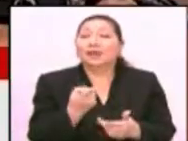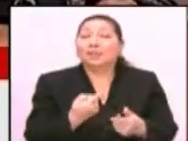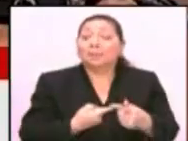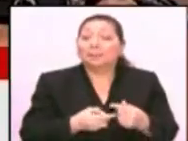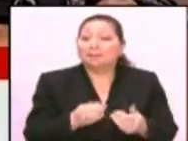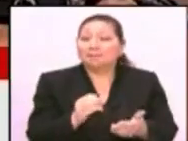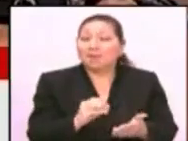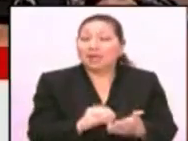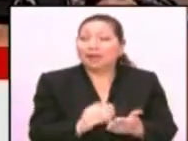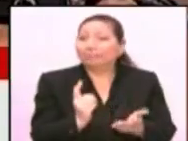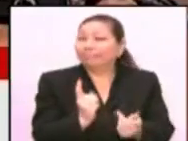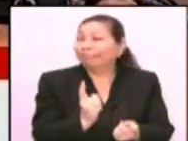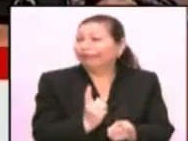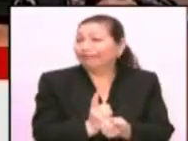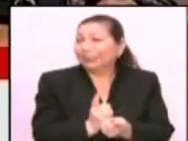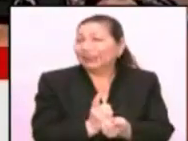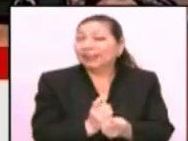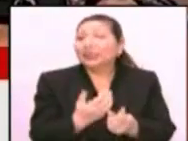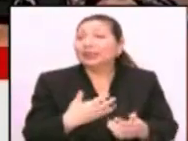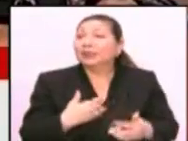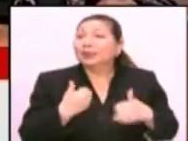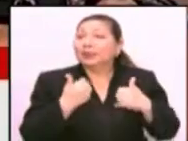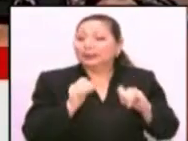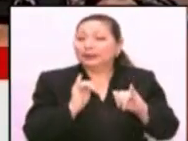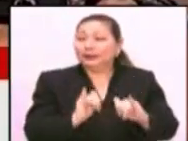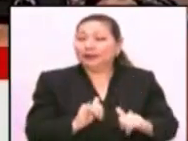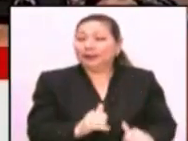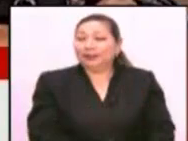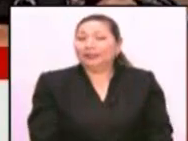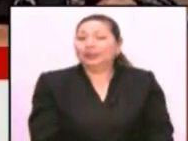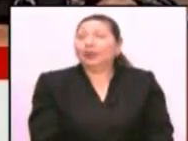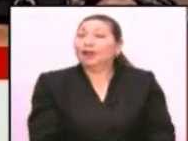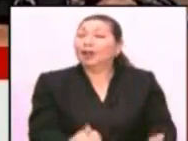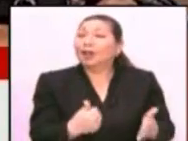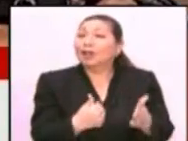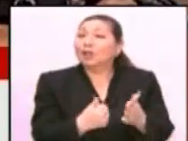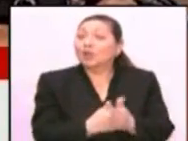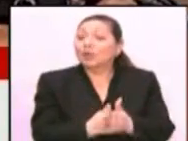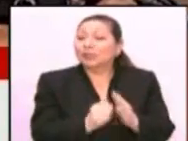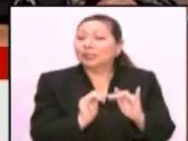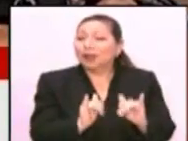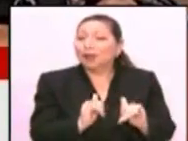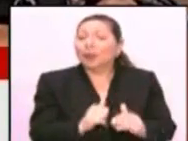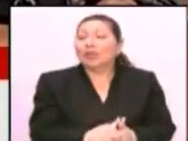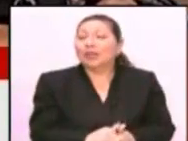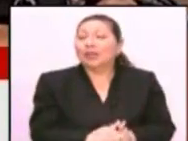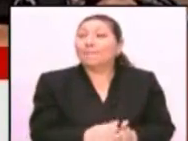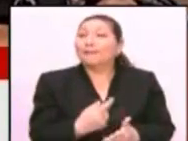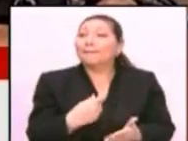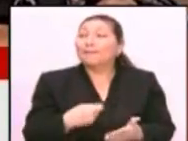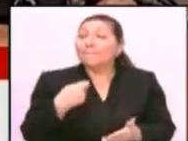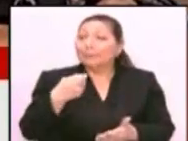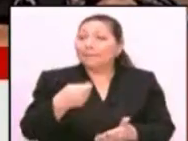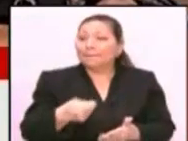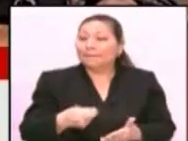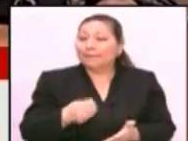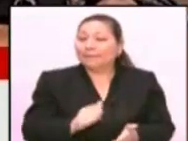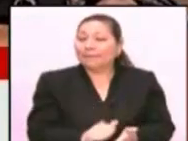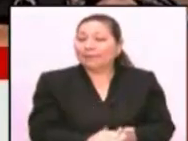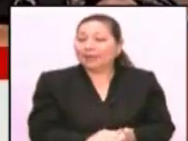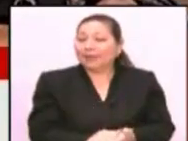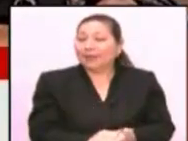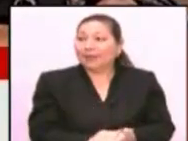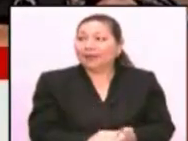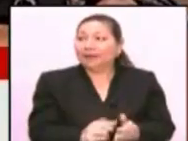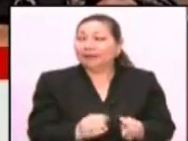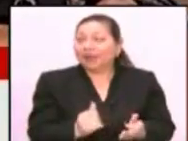agravante frente a la resistencia, ¿no es cierto?, de incumplimiento de haber pasado la...